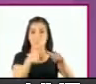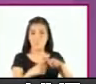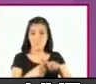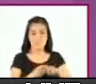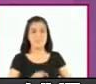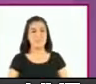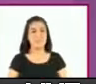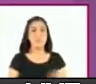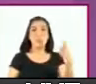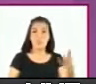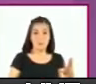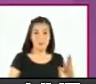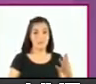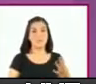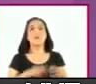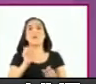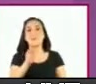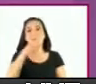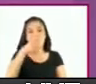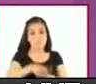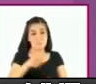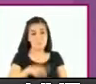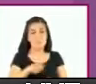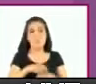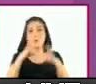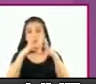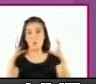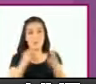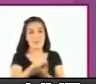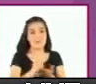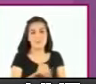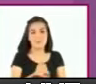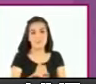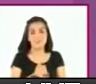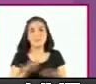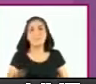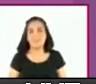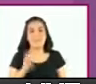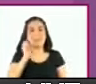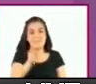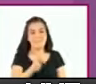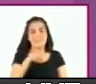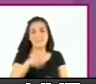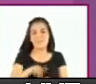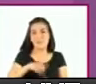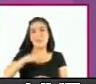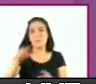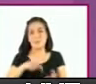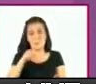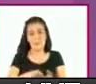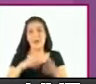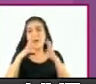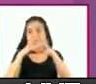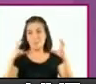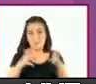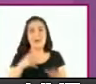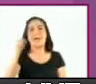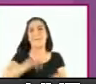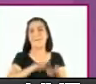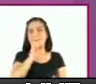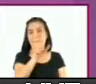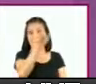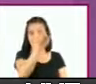multiplicamos 4 por la posición del globo azul, sabremos qué lugar ocupa el globo azul en la